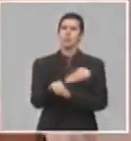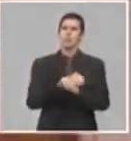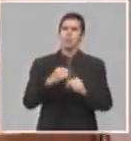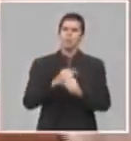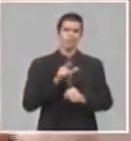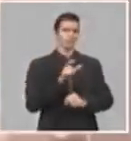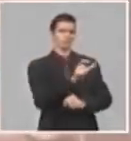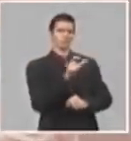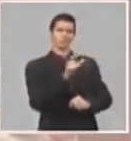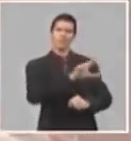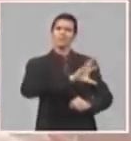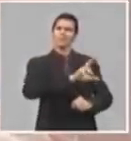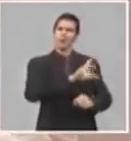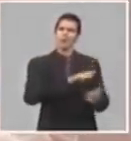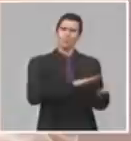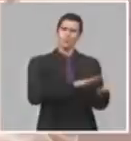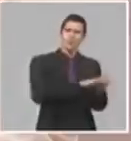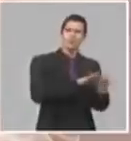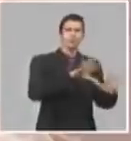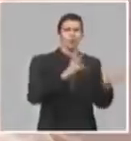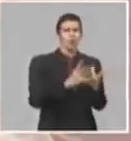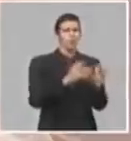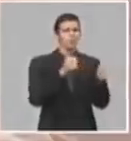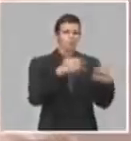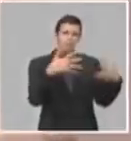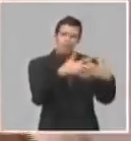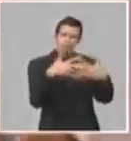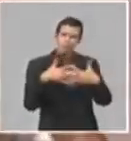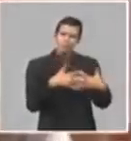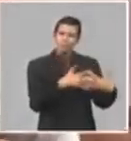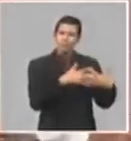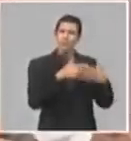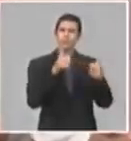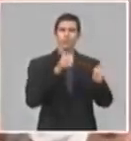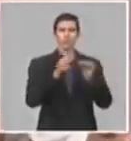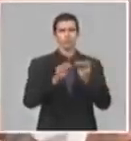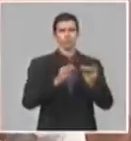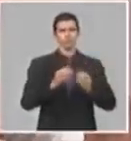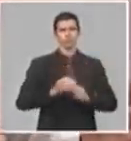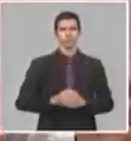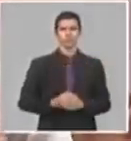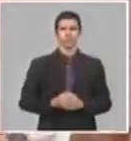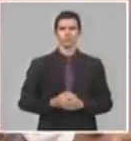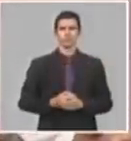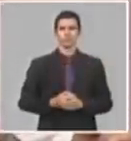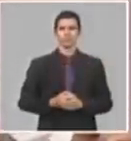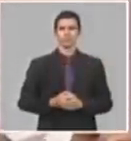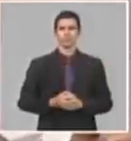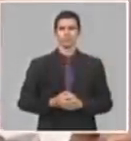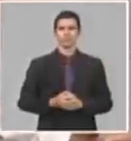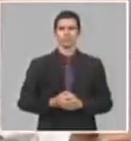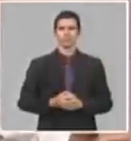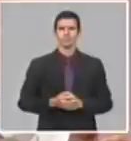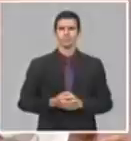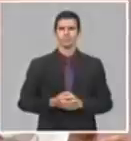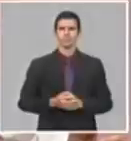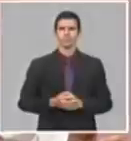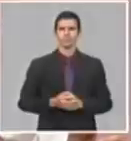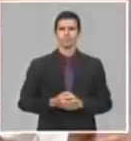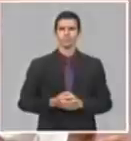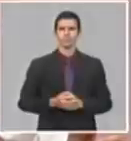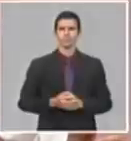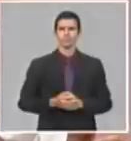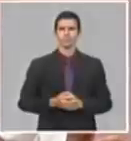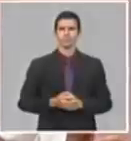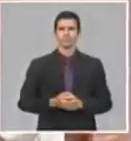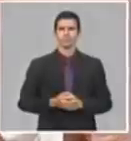las labores de comercio exterior tienen sus complejidades, pero no puede ser que la empresa estatal designada para